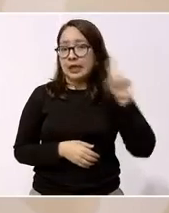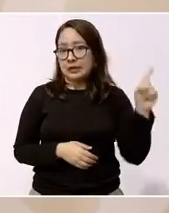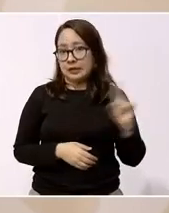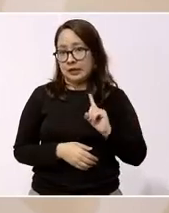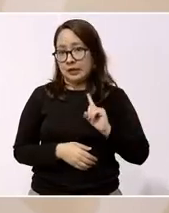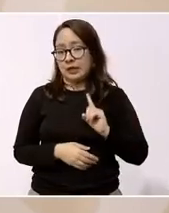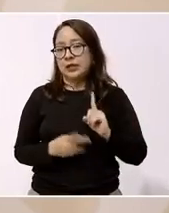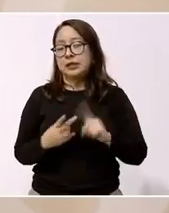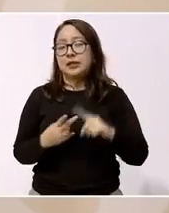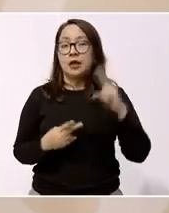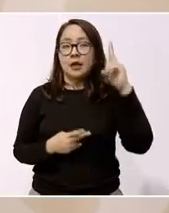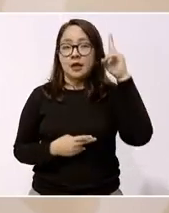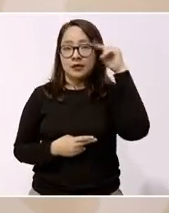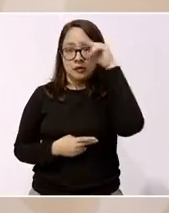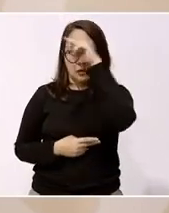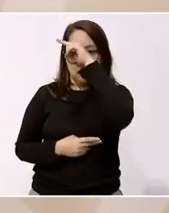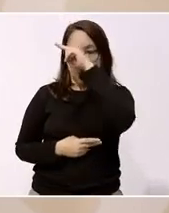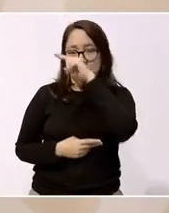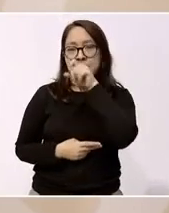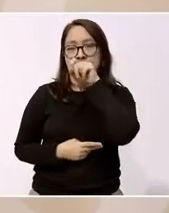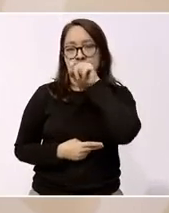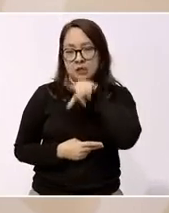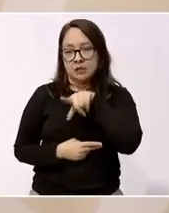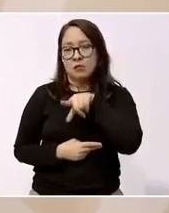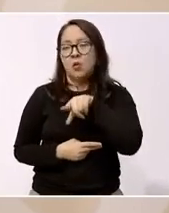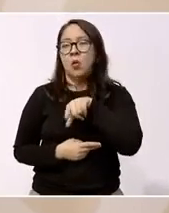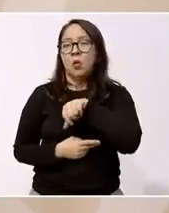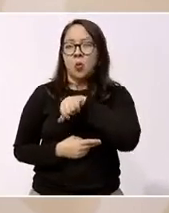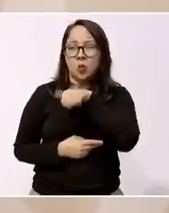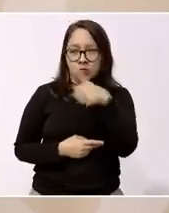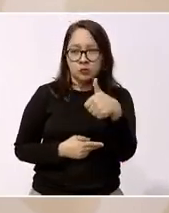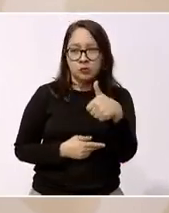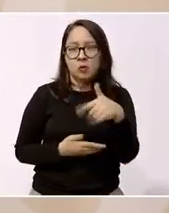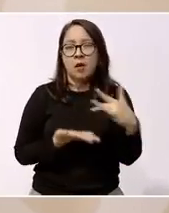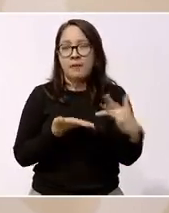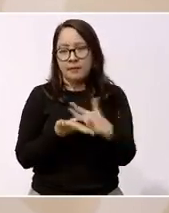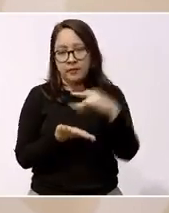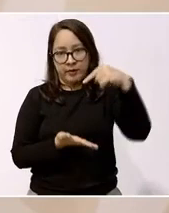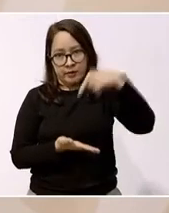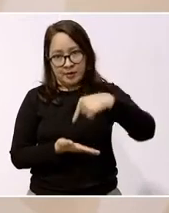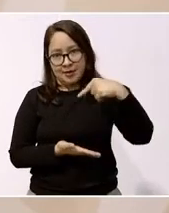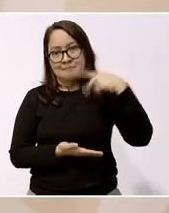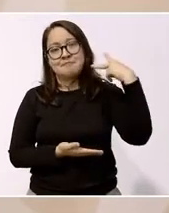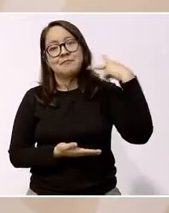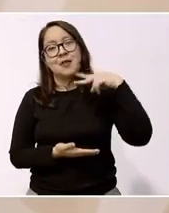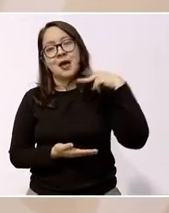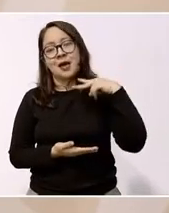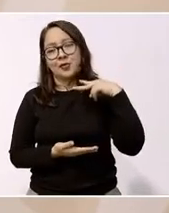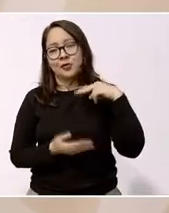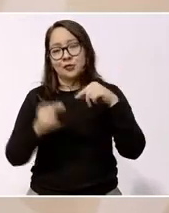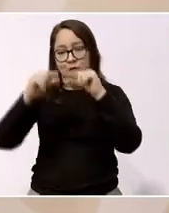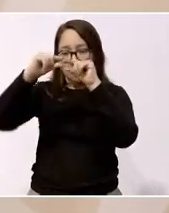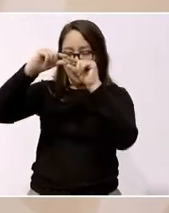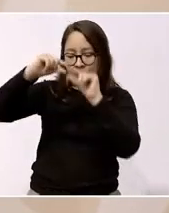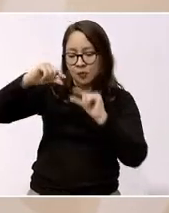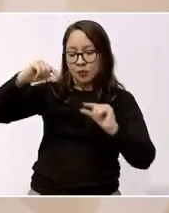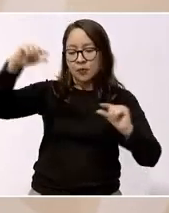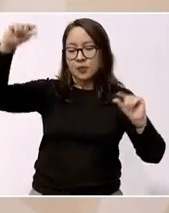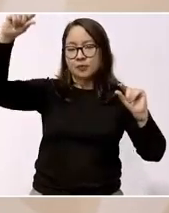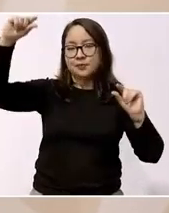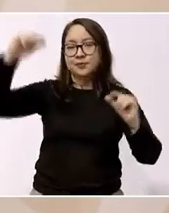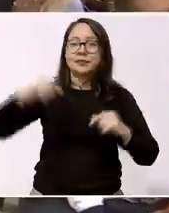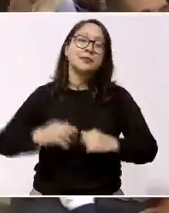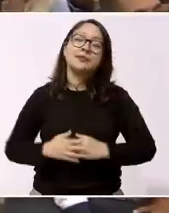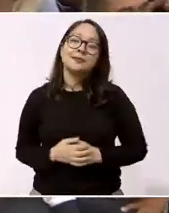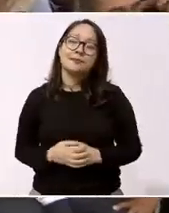Zacatecas, Nayarit, pero también lo vamos a aplicar aquí, en Veracruz